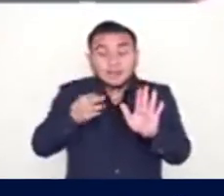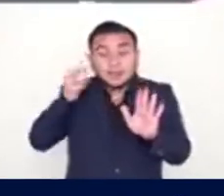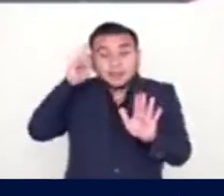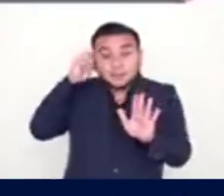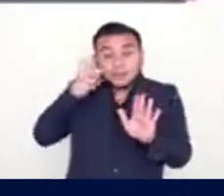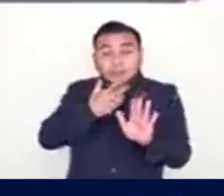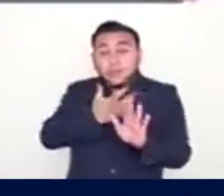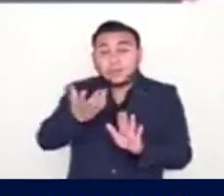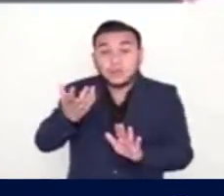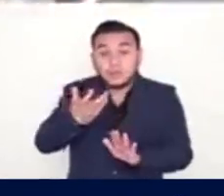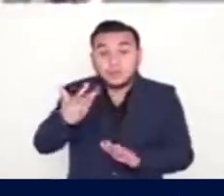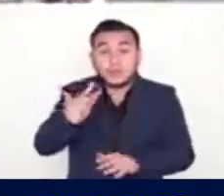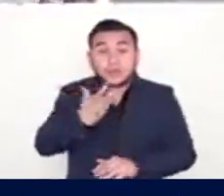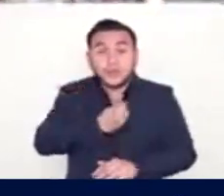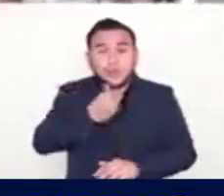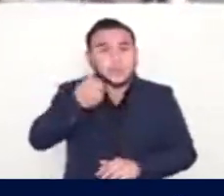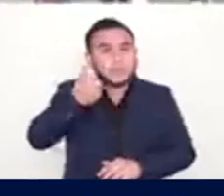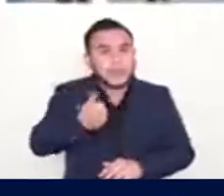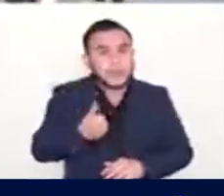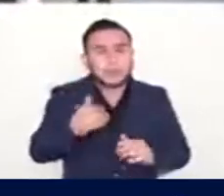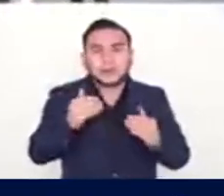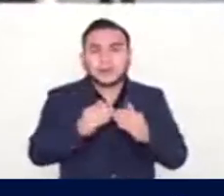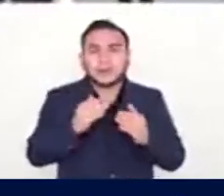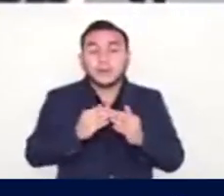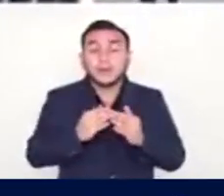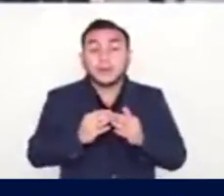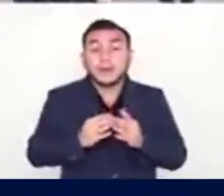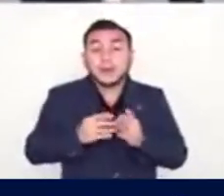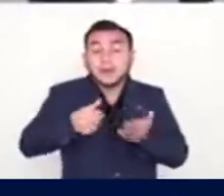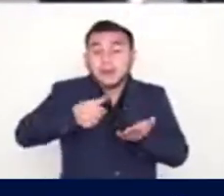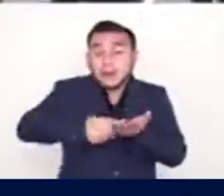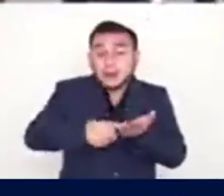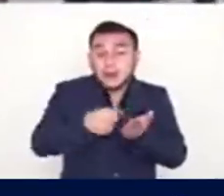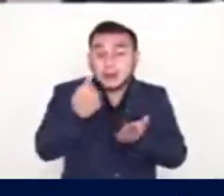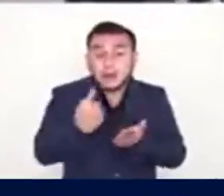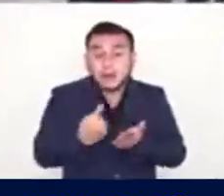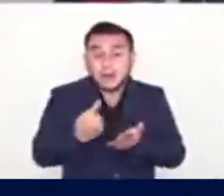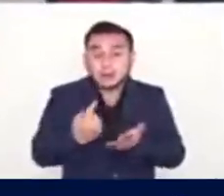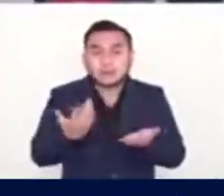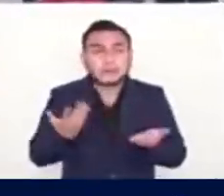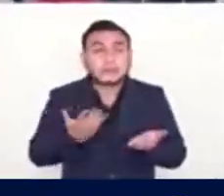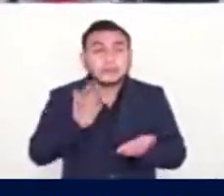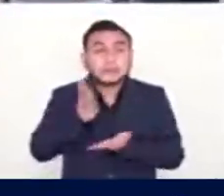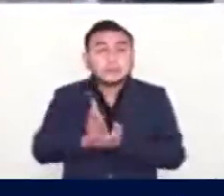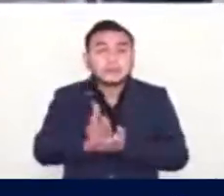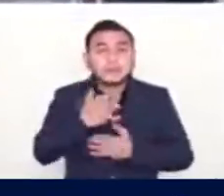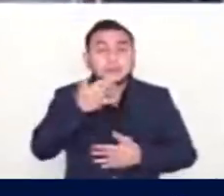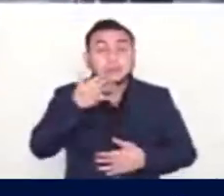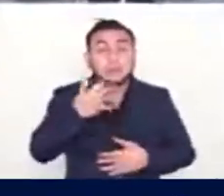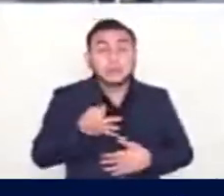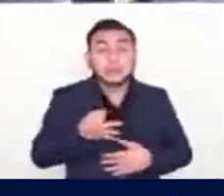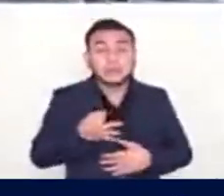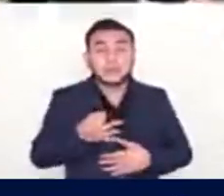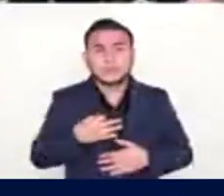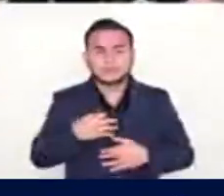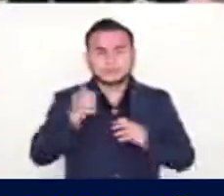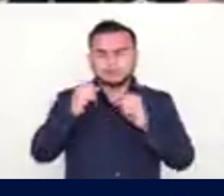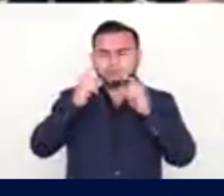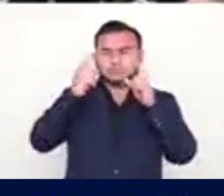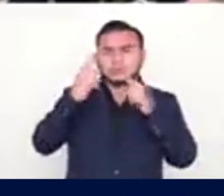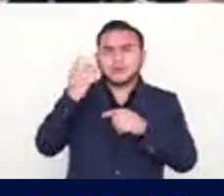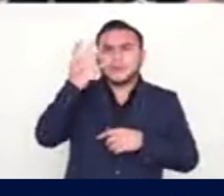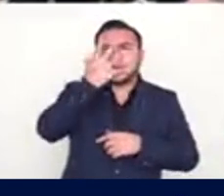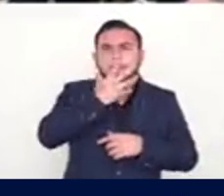de que estamos haciendo las cosas bien cuando los alcaldes salen a reclamar en lugar del pueblo. Pero hay una cosa que me parece además